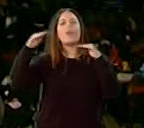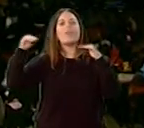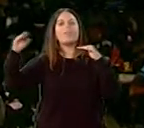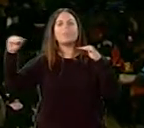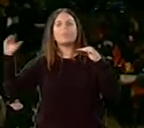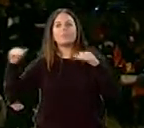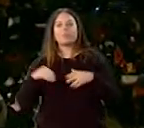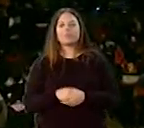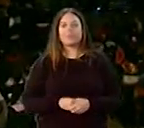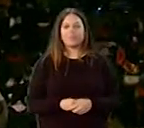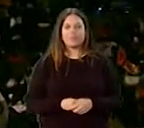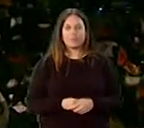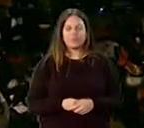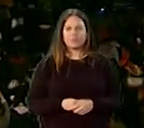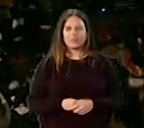sí no